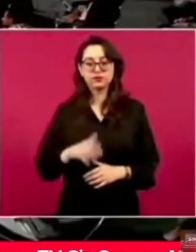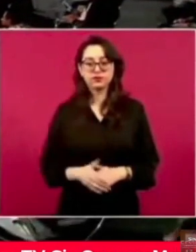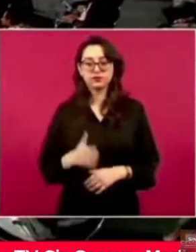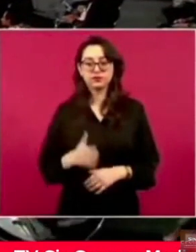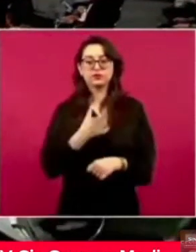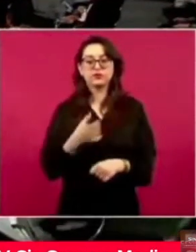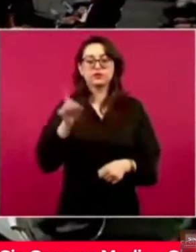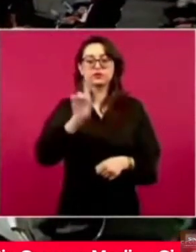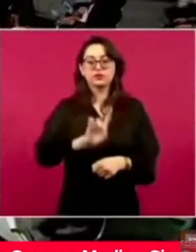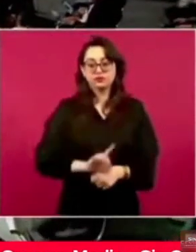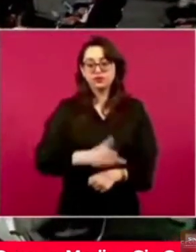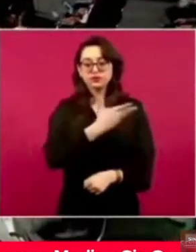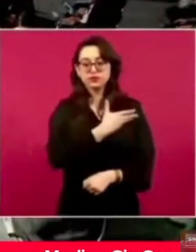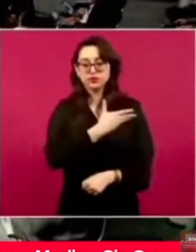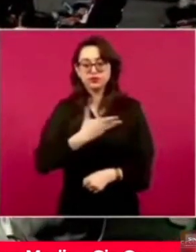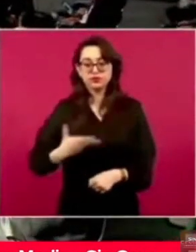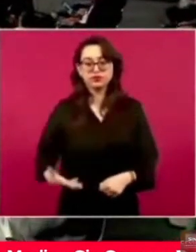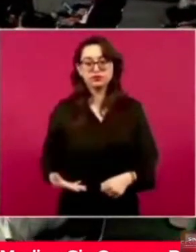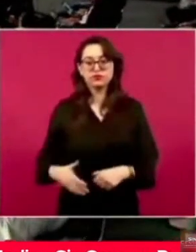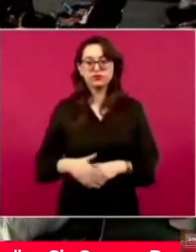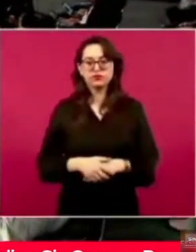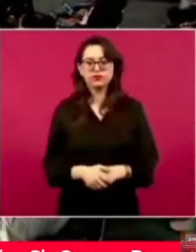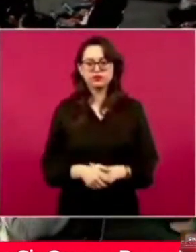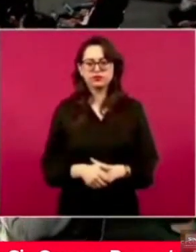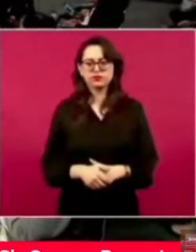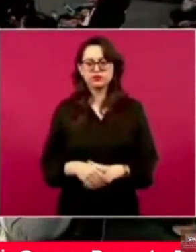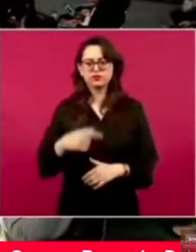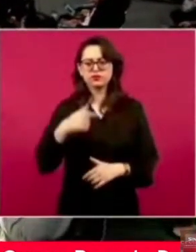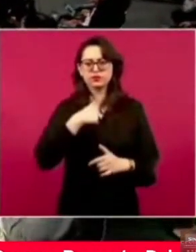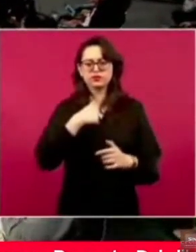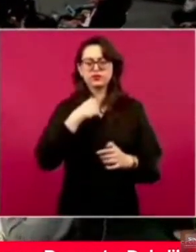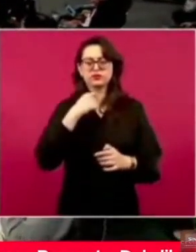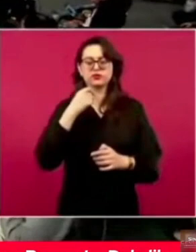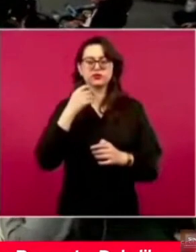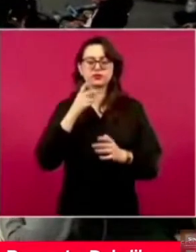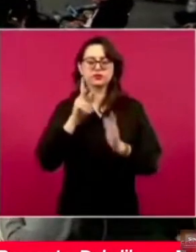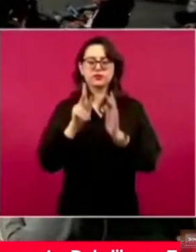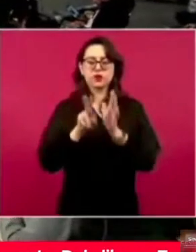Buenos días, señor presidente. Mathieu Torlier de la revista Proceso.